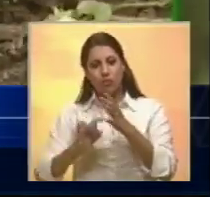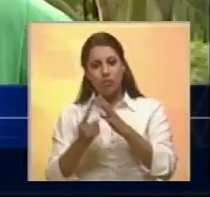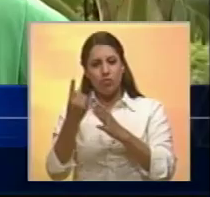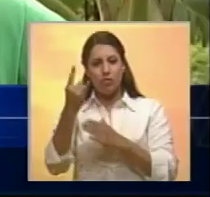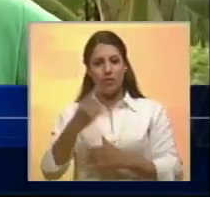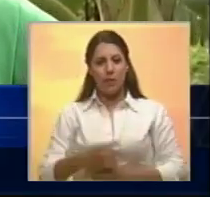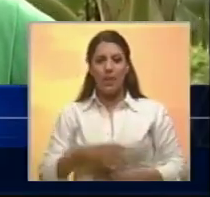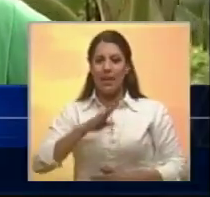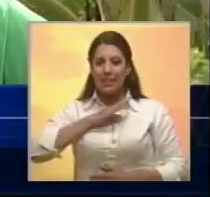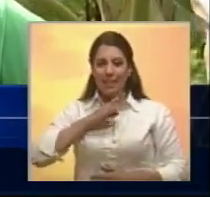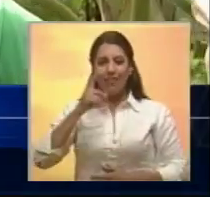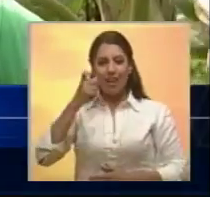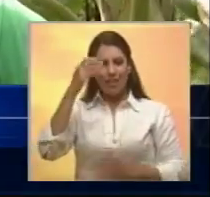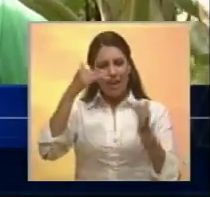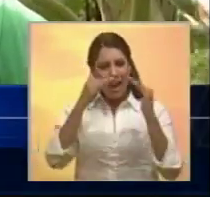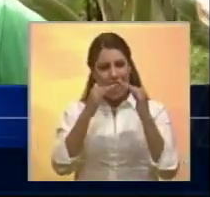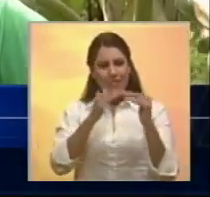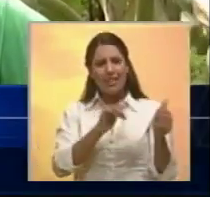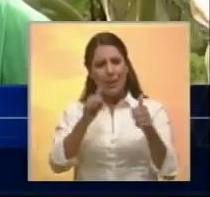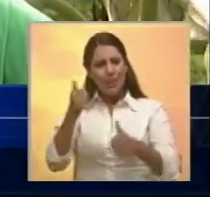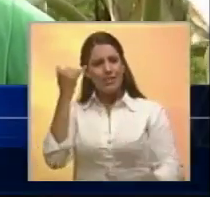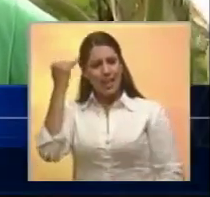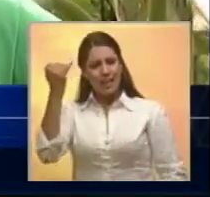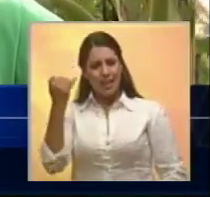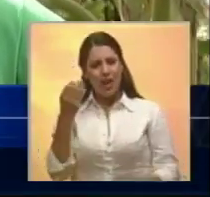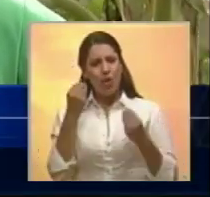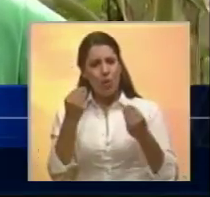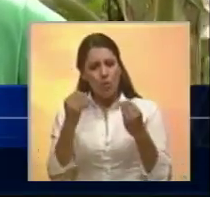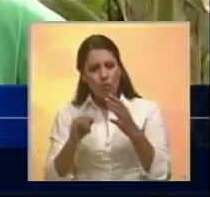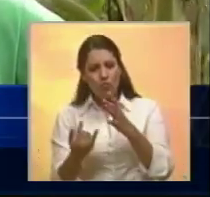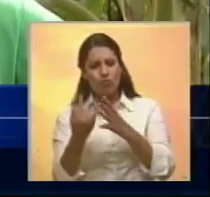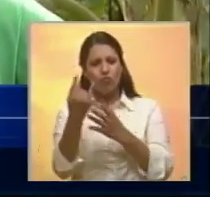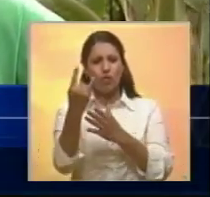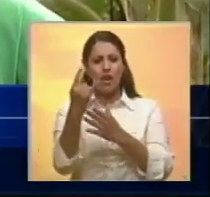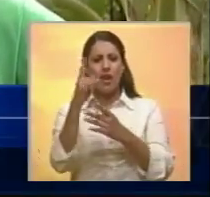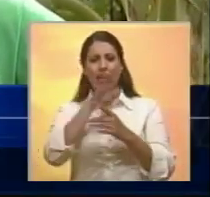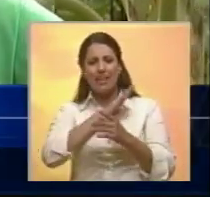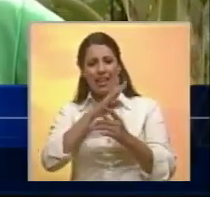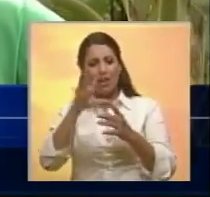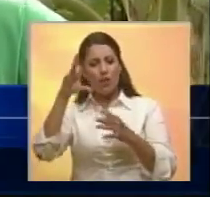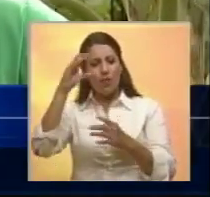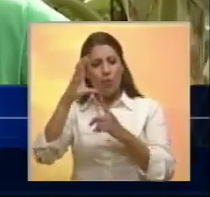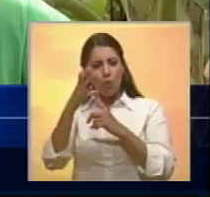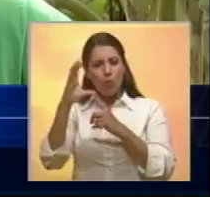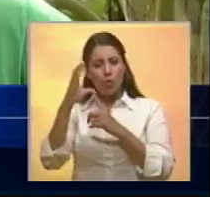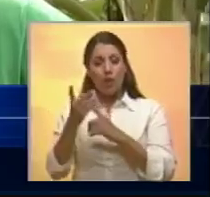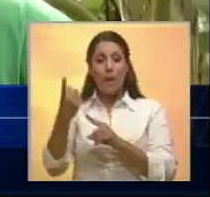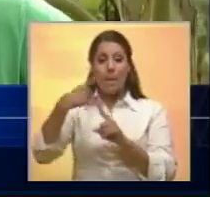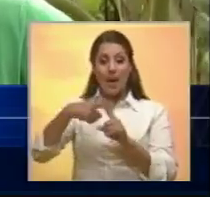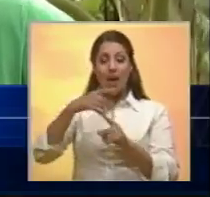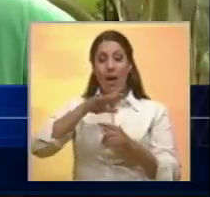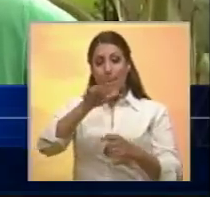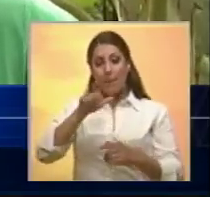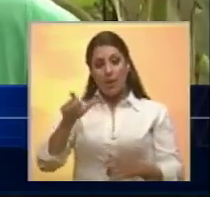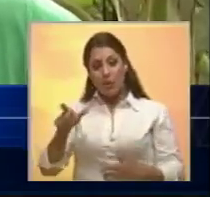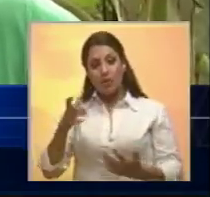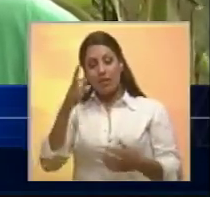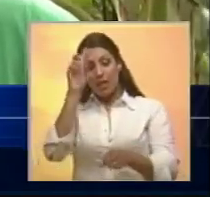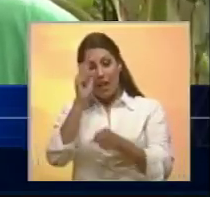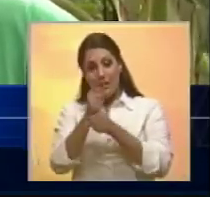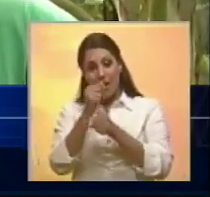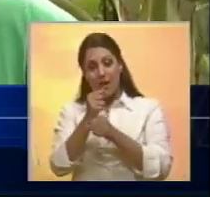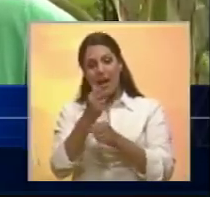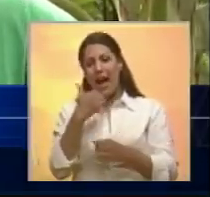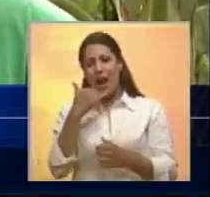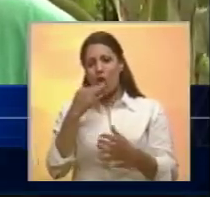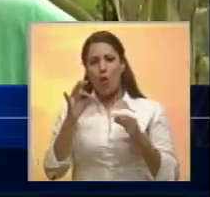urbana. Tengamos en nuestros hogares iniciativas de sembrar, de cultivar, de tener cultura, y más como es la agricultura urbana, que es